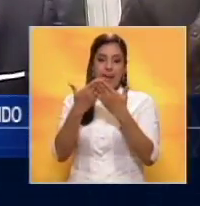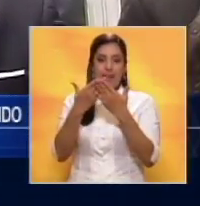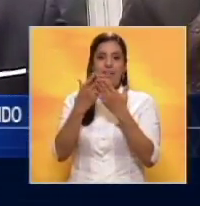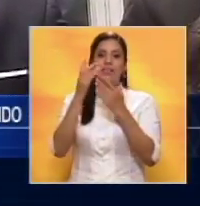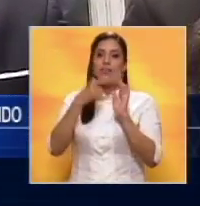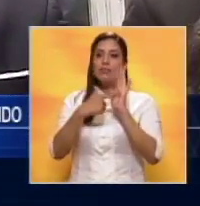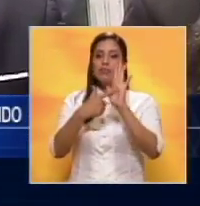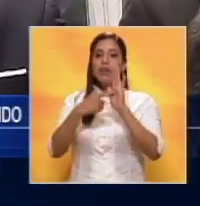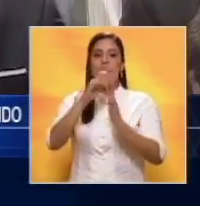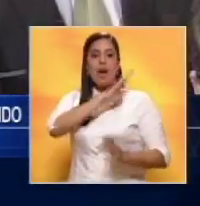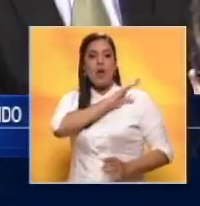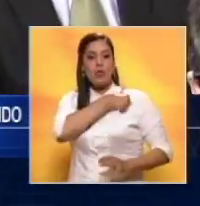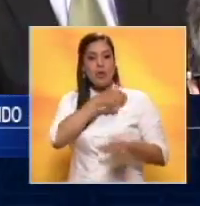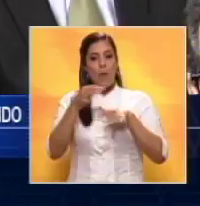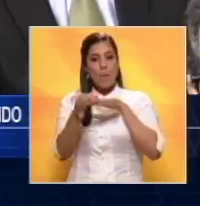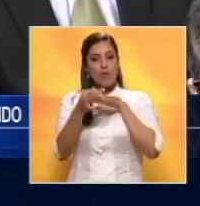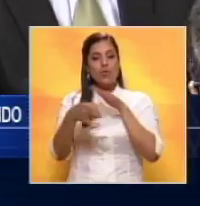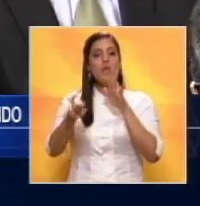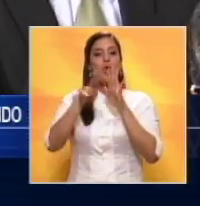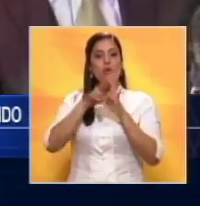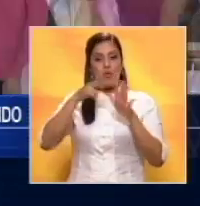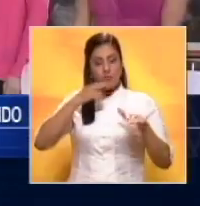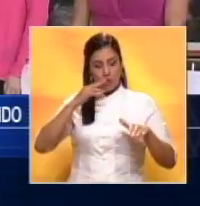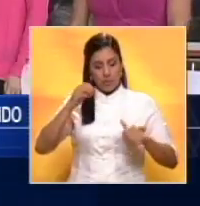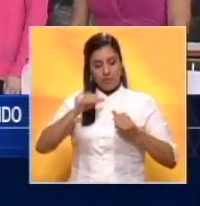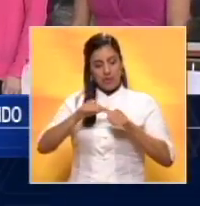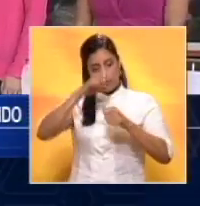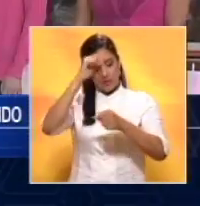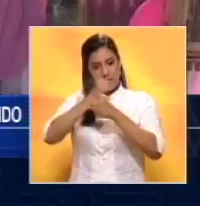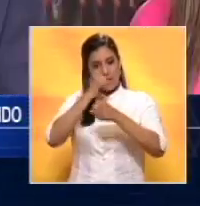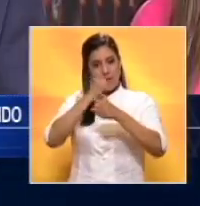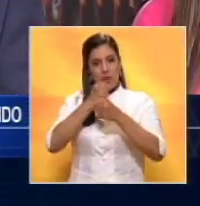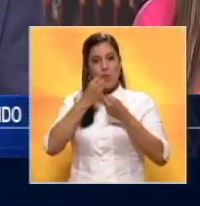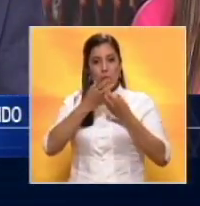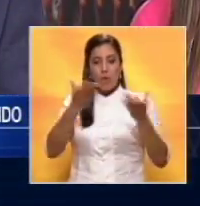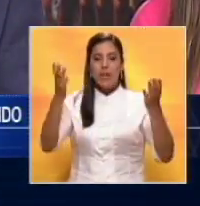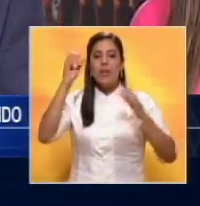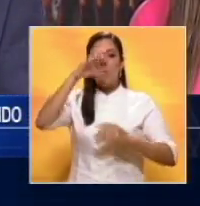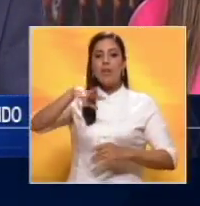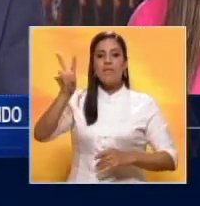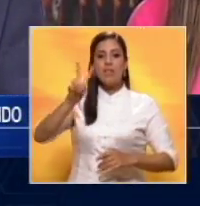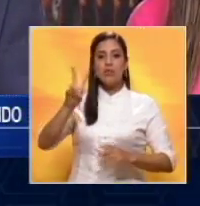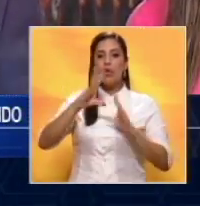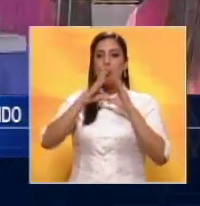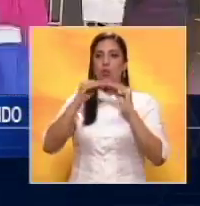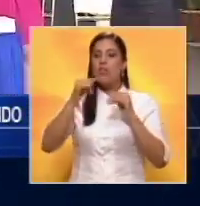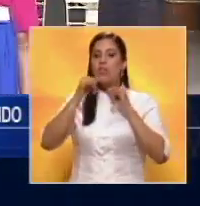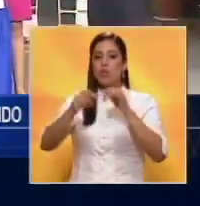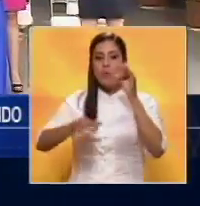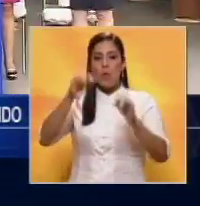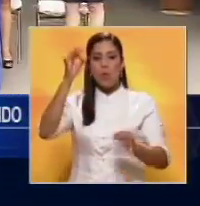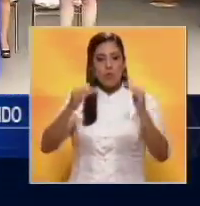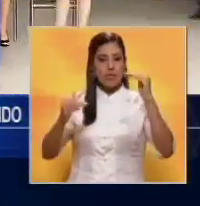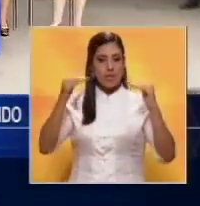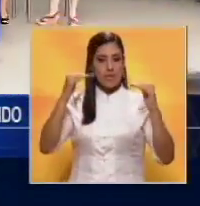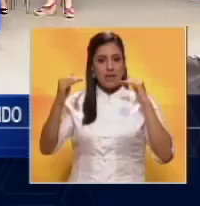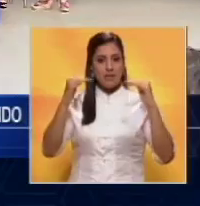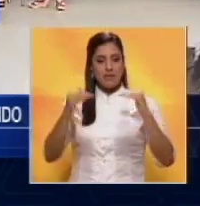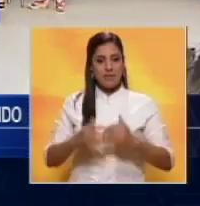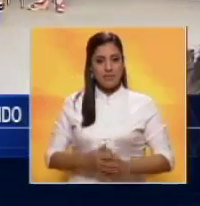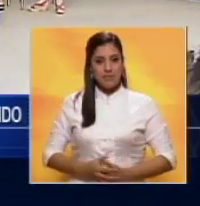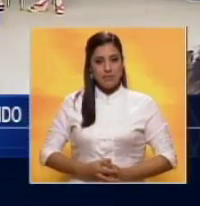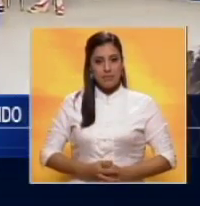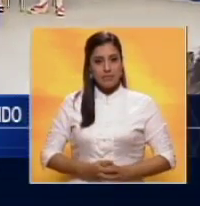la distinción de la autoridad municipal y reiteraron su compromiso por seguir llevando al pueblo venezolano información justa y balanceada.